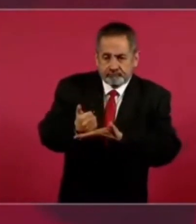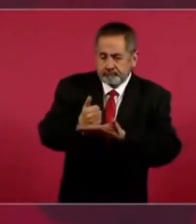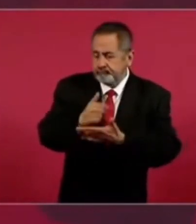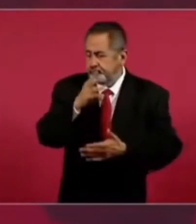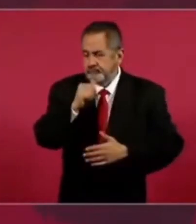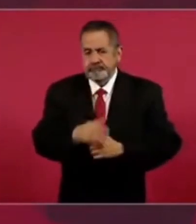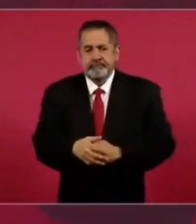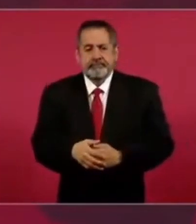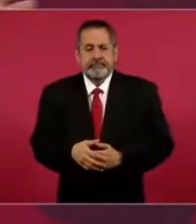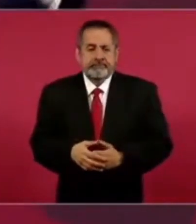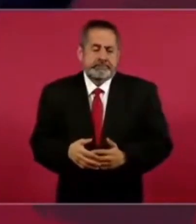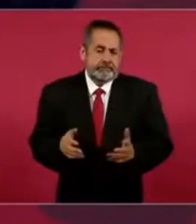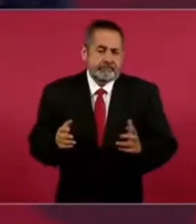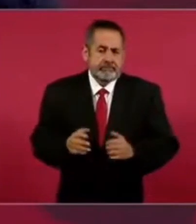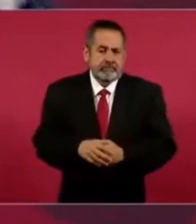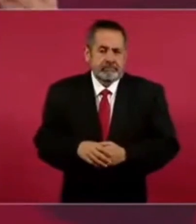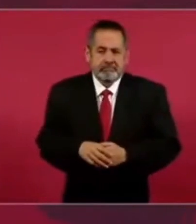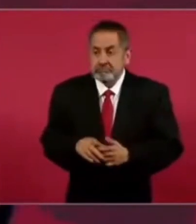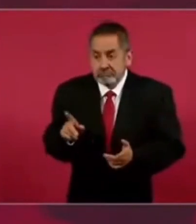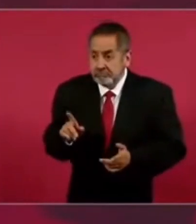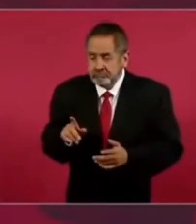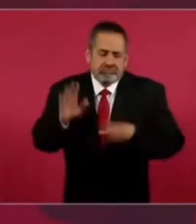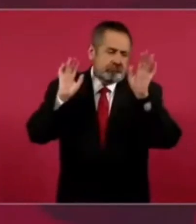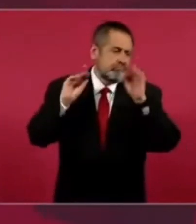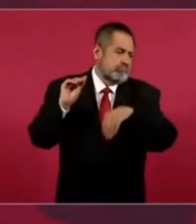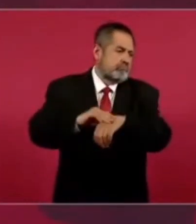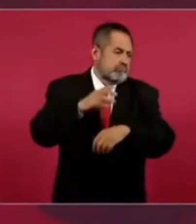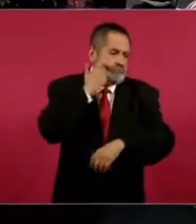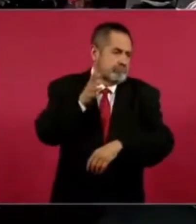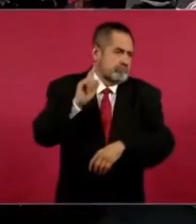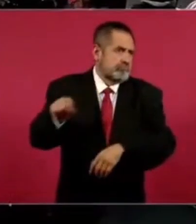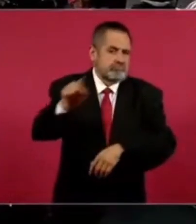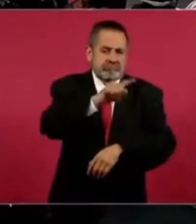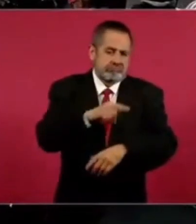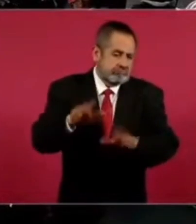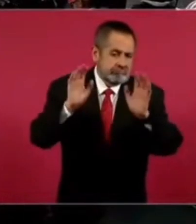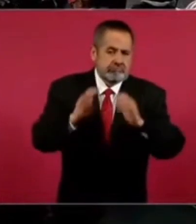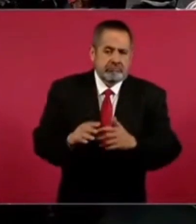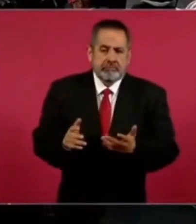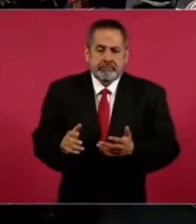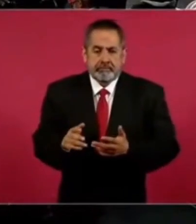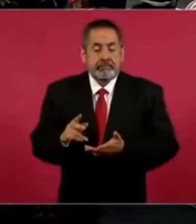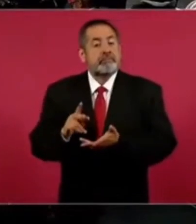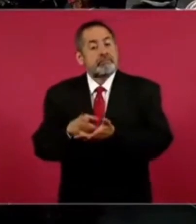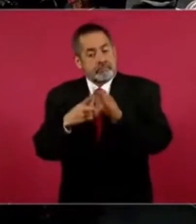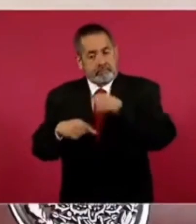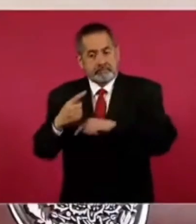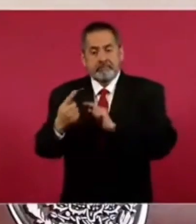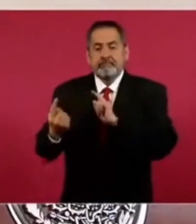Ya les dije, pues pónganlo donde quieran. ¿Sí? Pues regresaron.